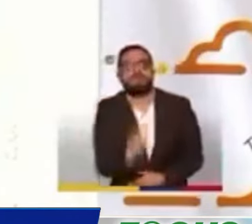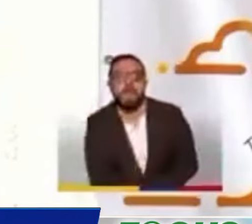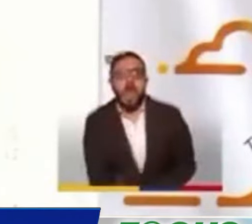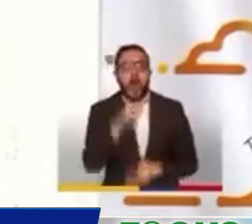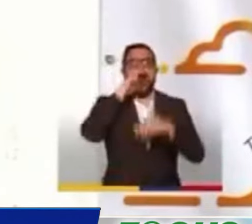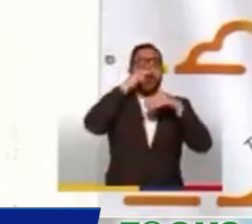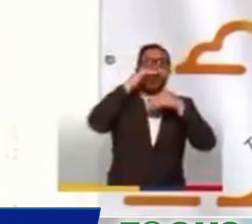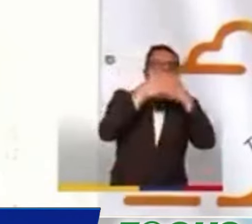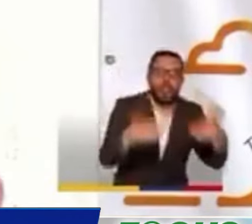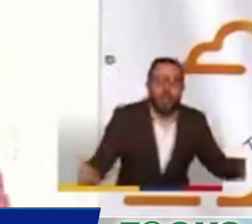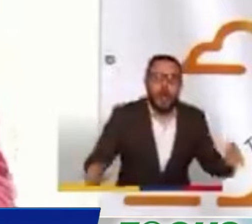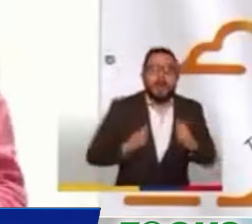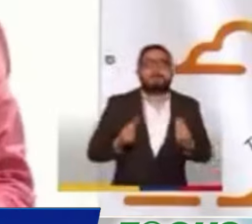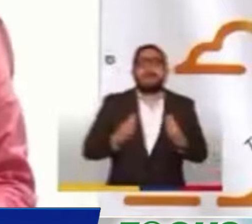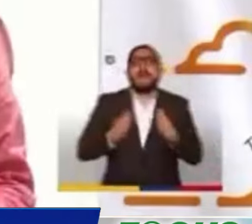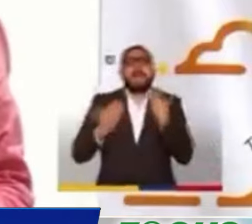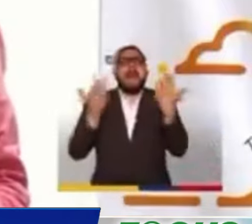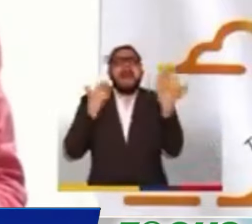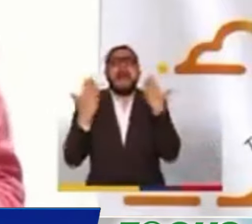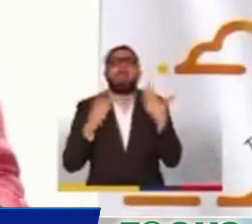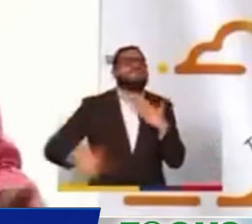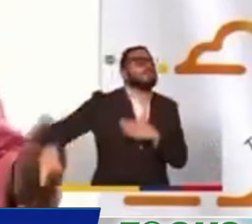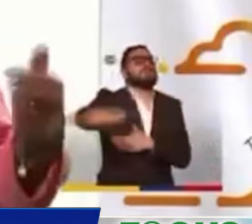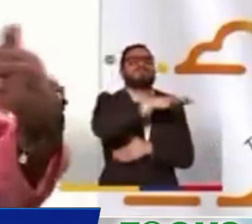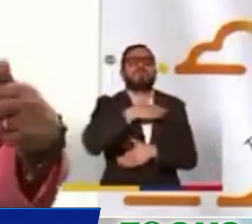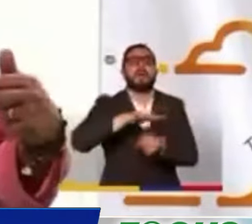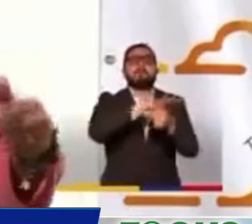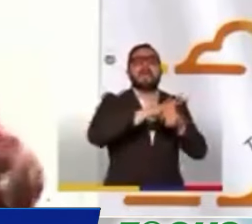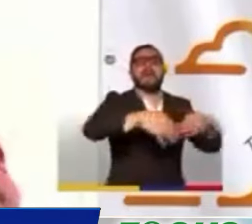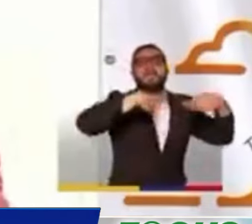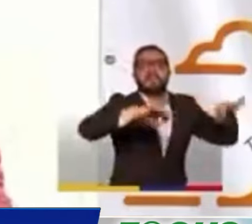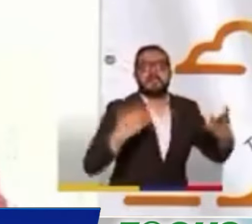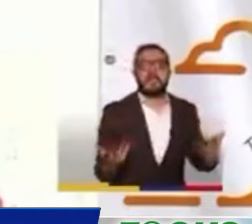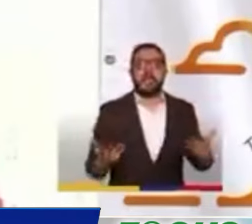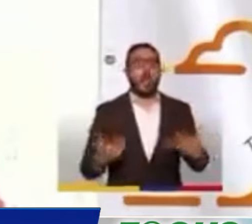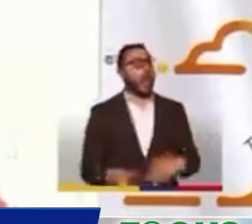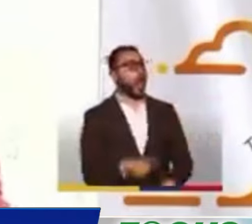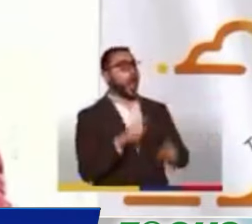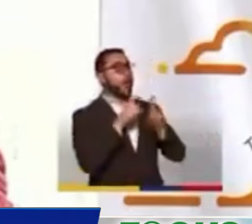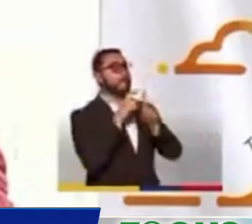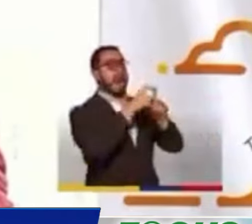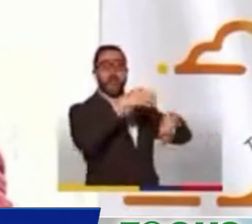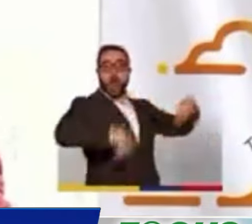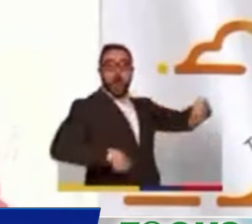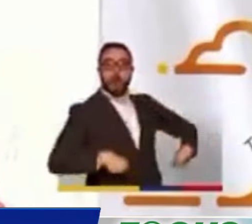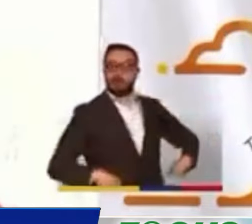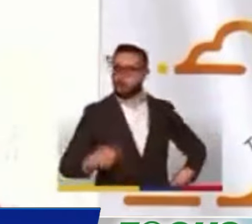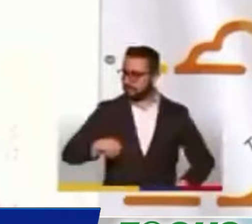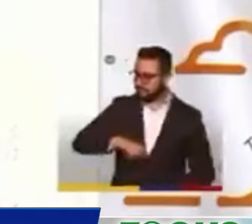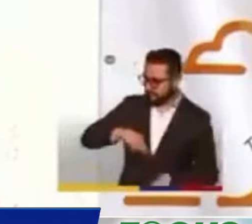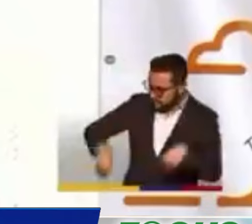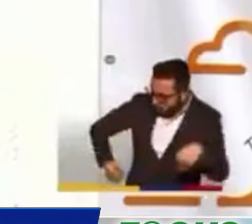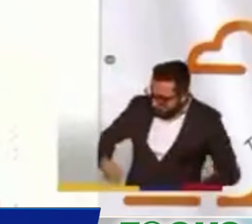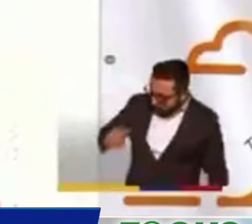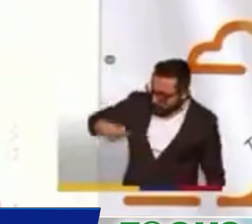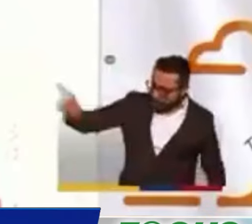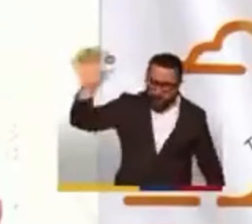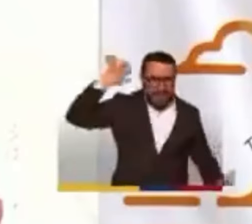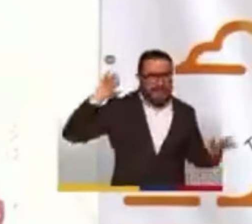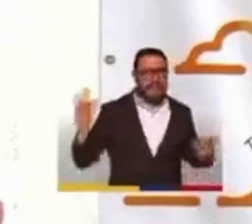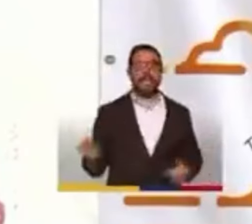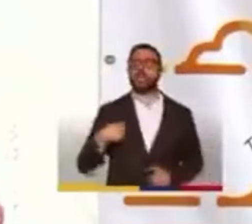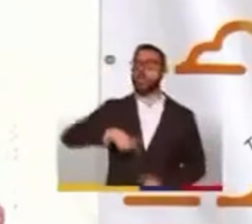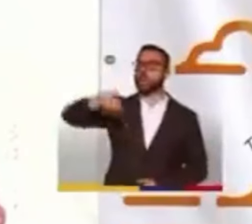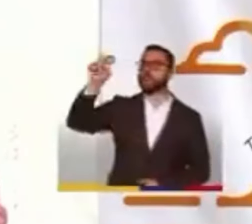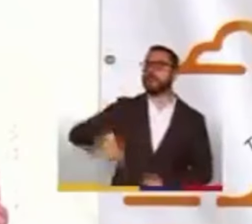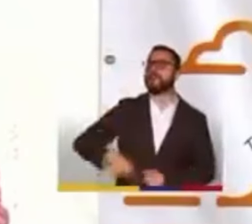la niña del barrio popular. Nos llaman corruptos a nosotros porque hacemos eso. Pues yo tengo que decirle,